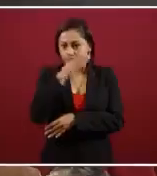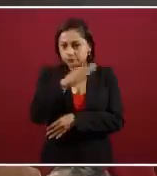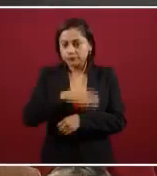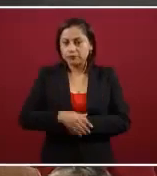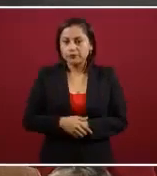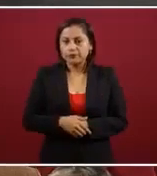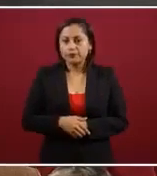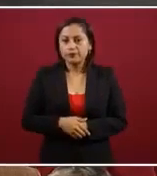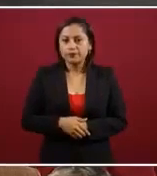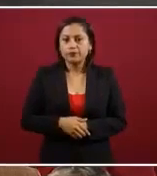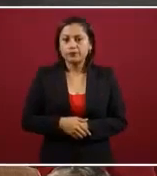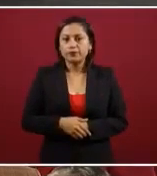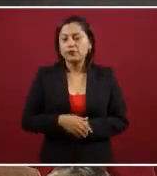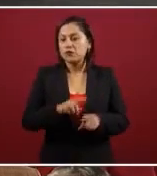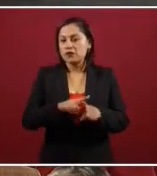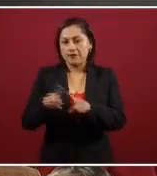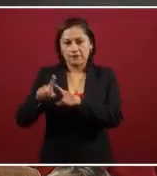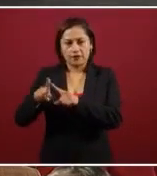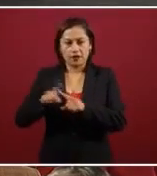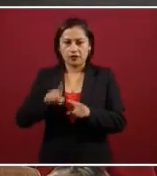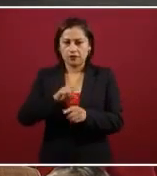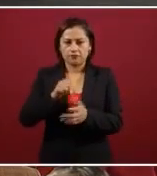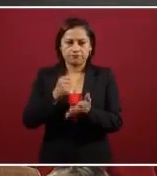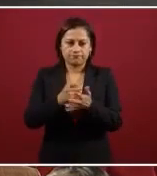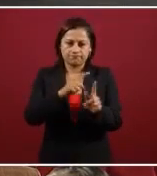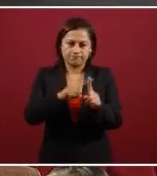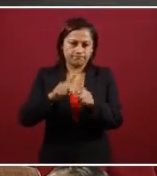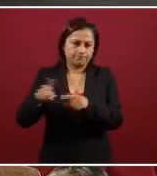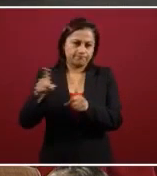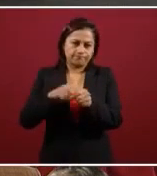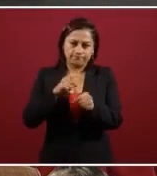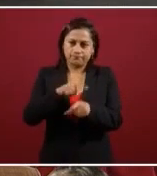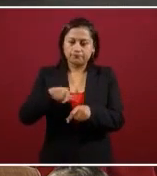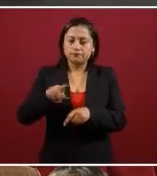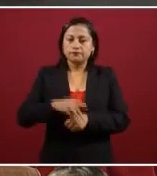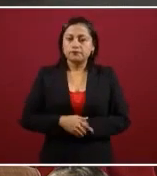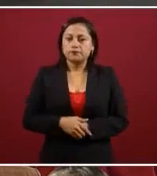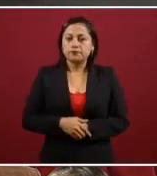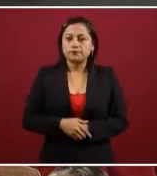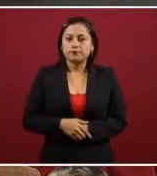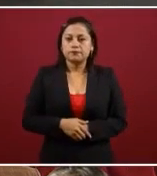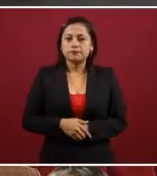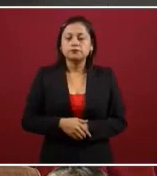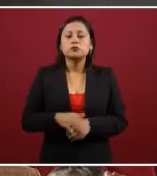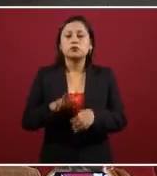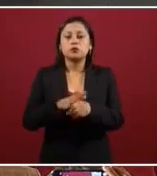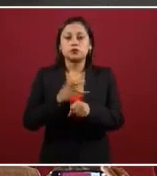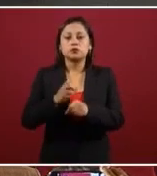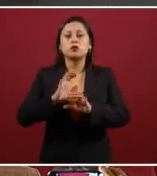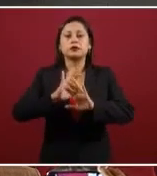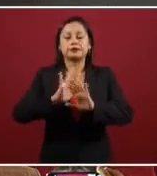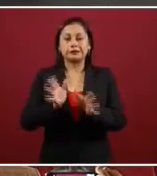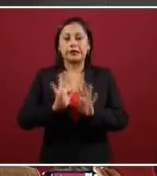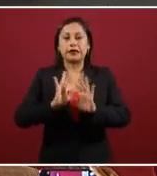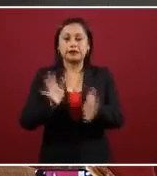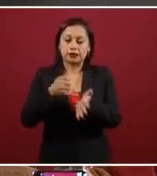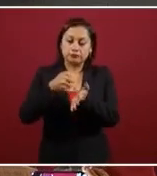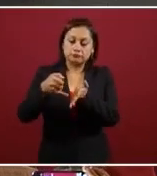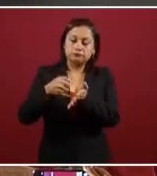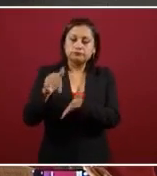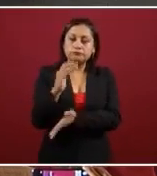sus diferentes variantes. En ese sentido, estamos ya con los árboles